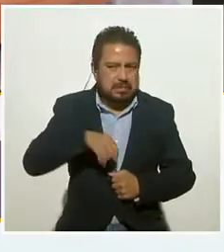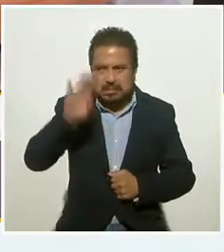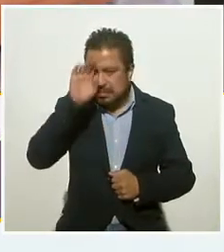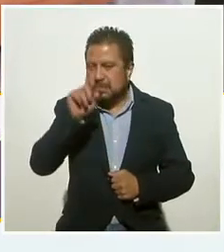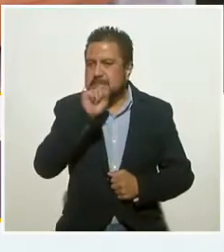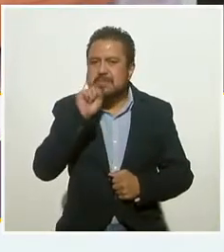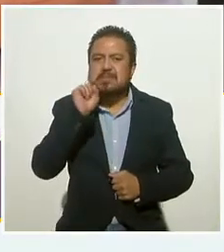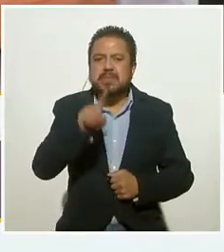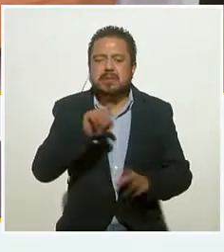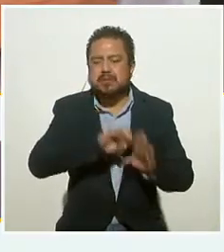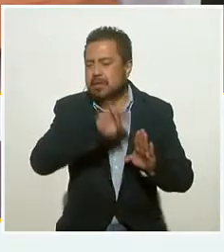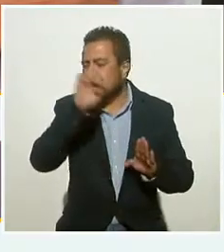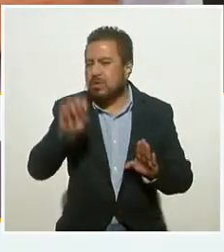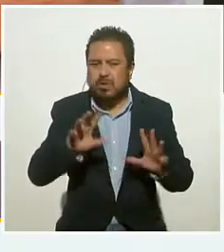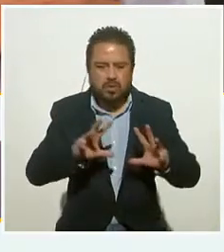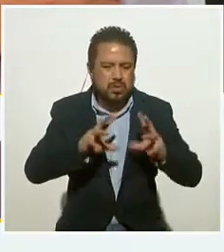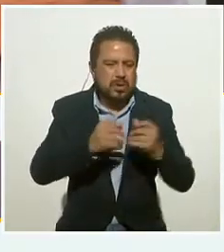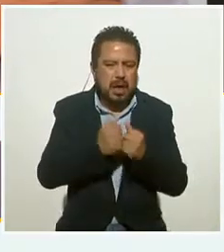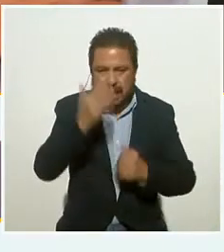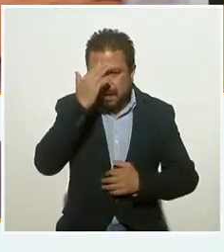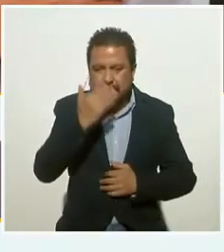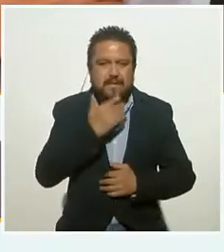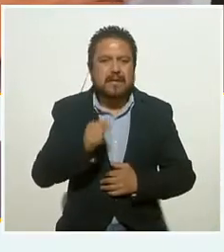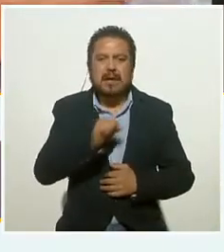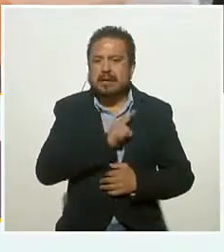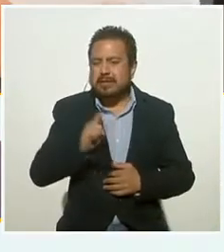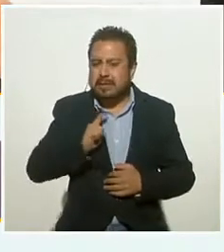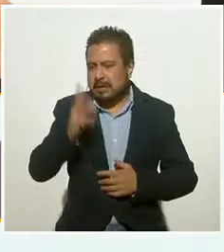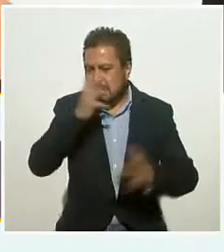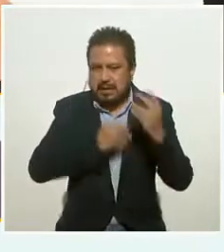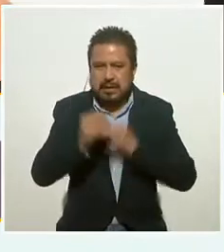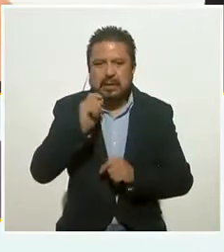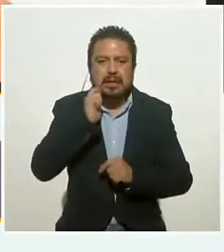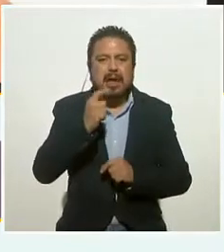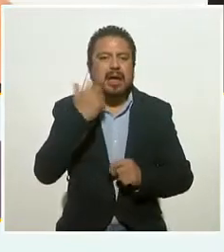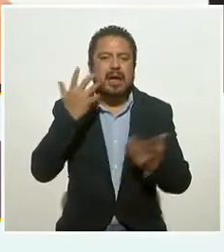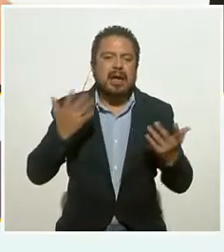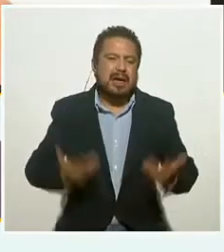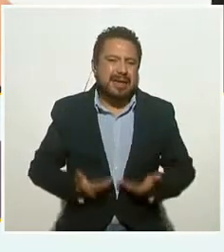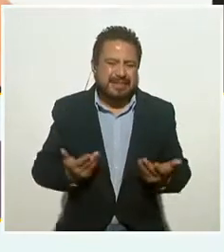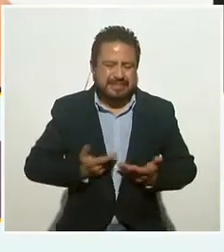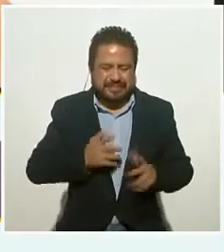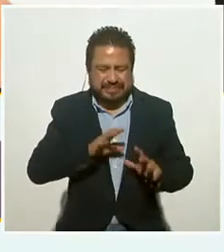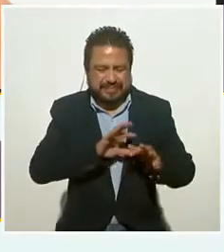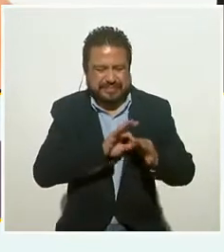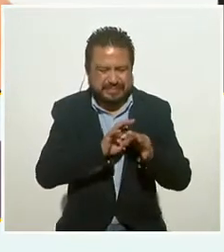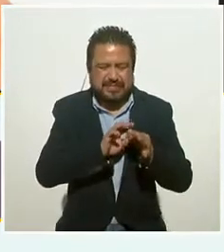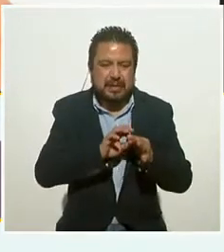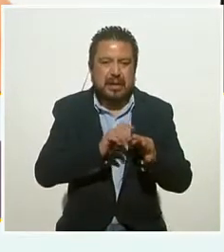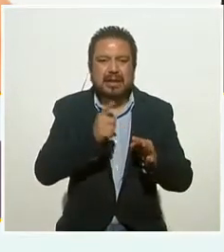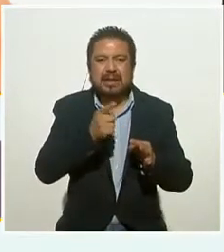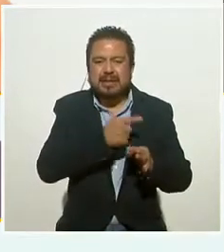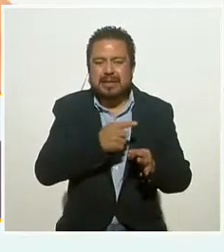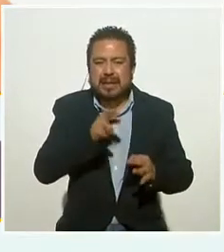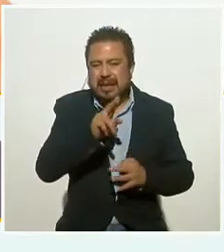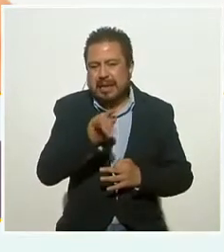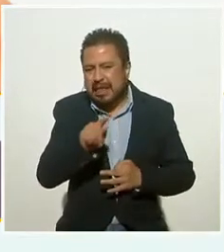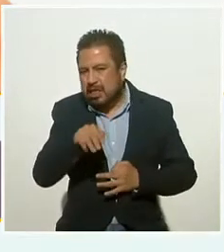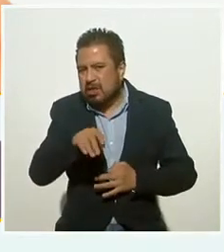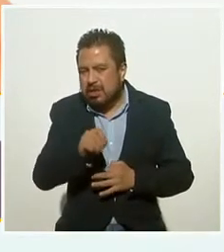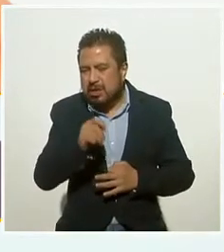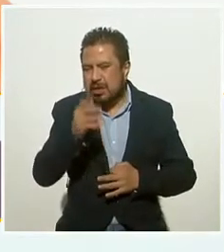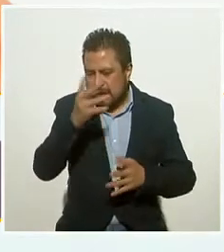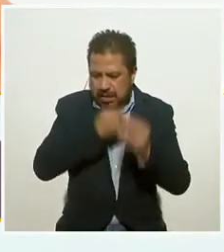también como, por ejemplo, ese conjunto de habilidades que tienes que aprender si quieres aprender una coreografía. Entonces, pues tienes que tener ritmo, tienes que aprenderte